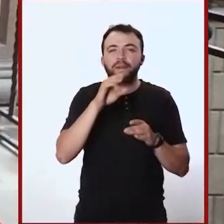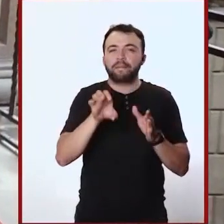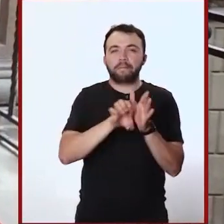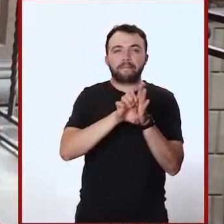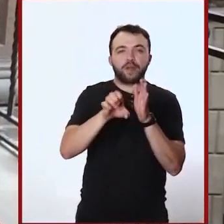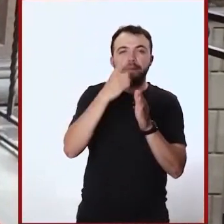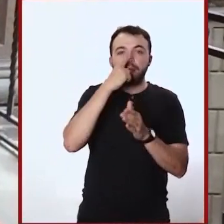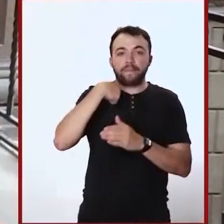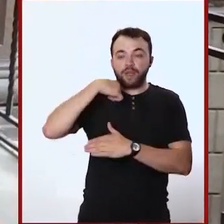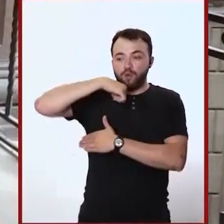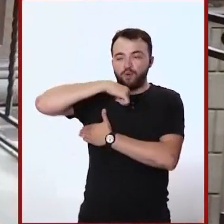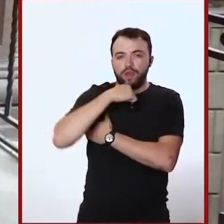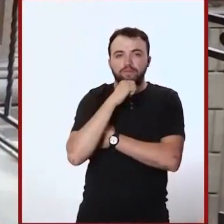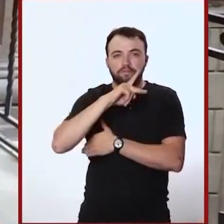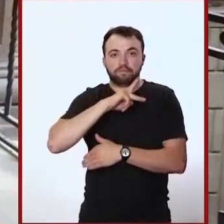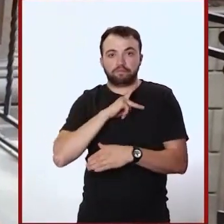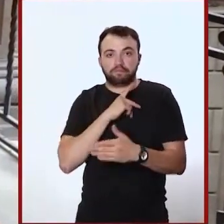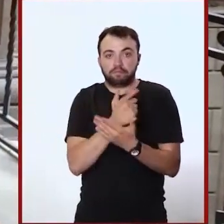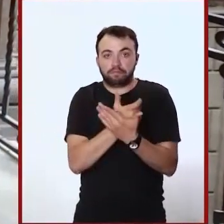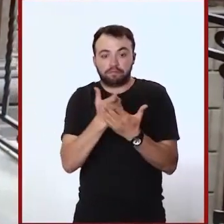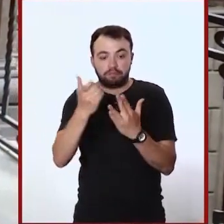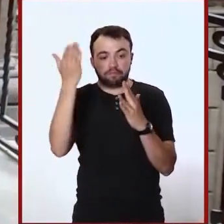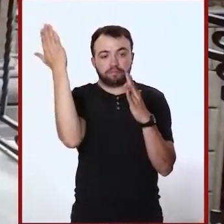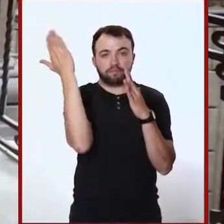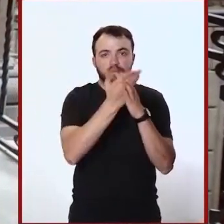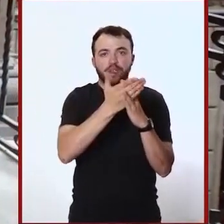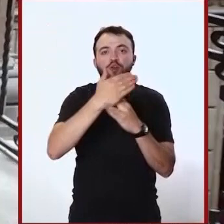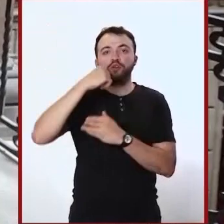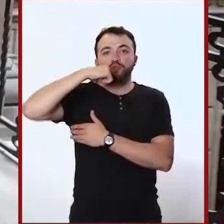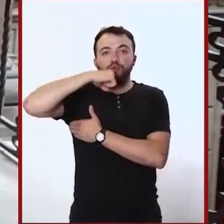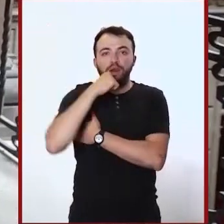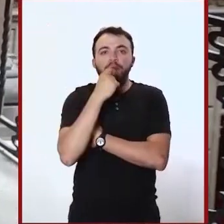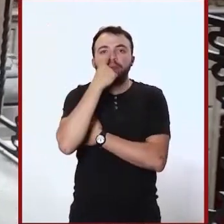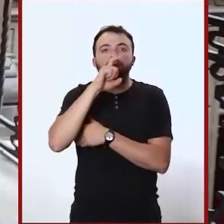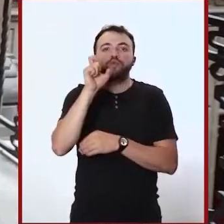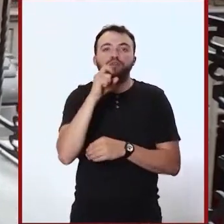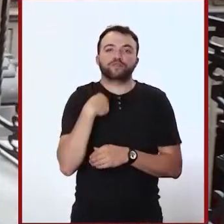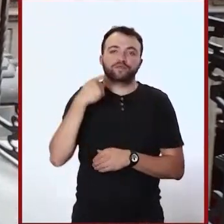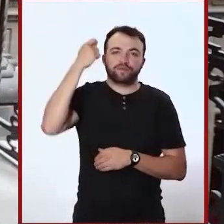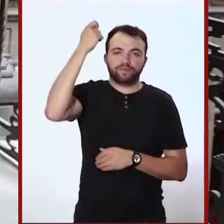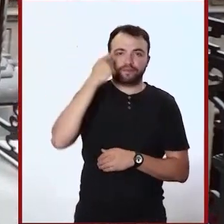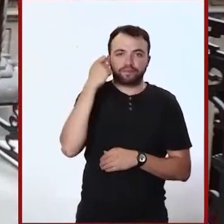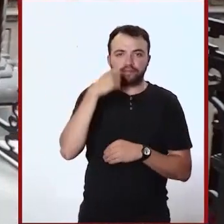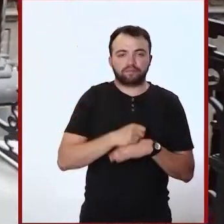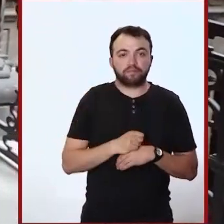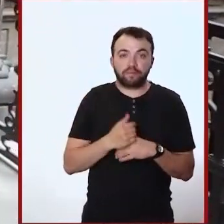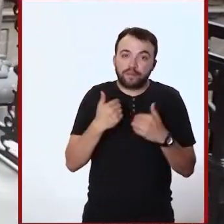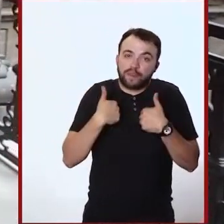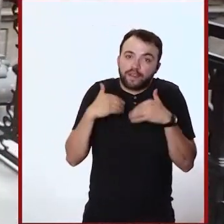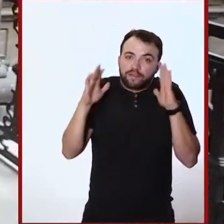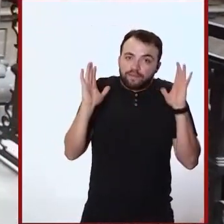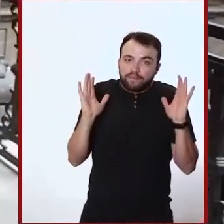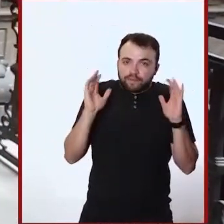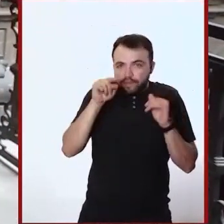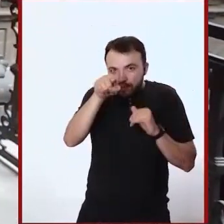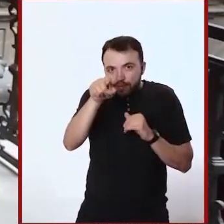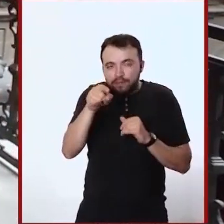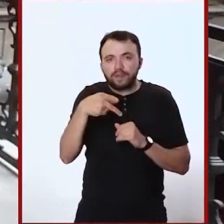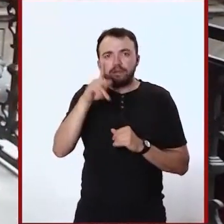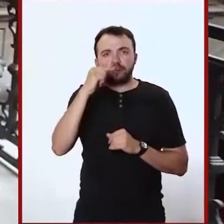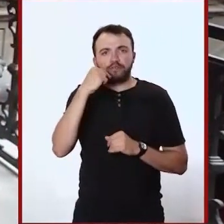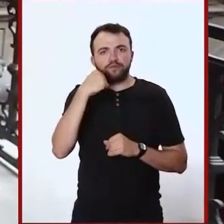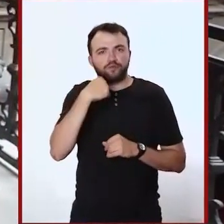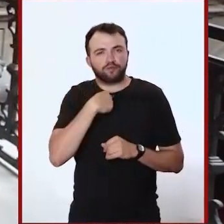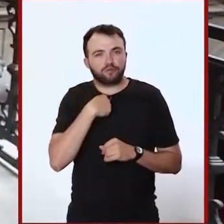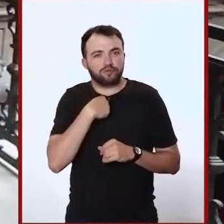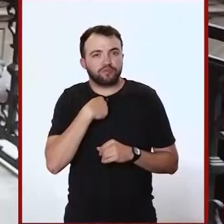una parte de mi salario para cuando me jubile. Pues no sé tú, pero yo solo confirmo que lo mejor es tener un